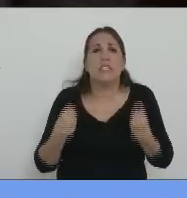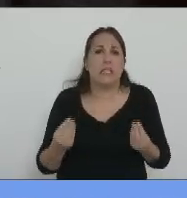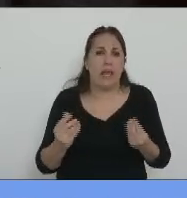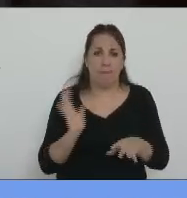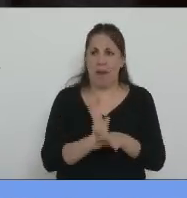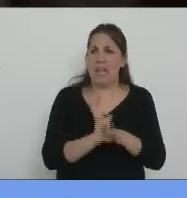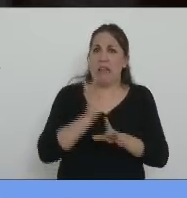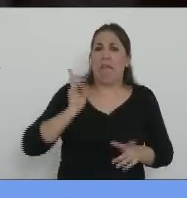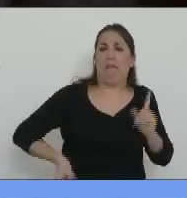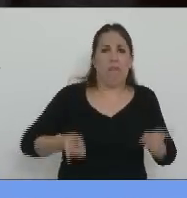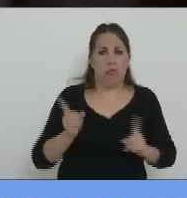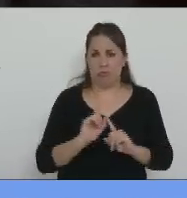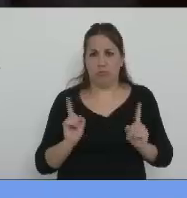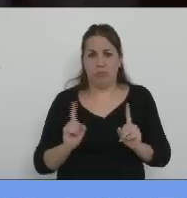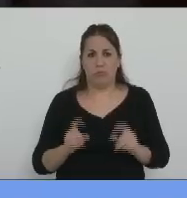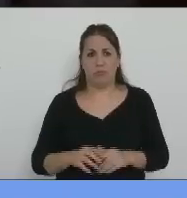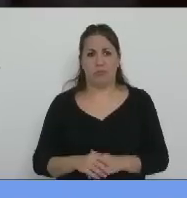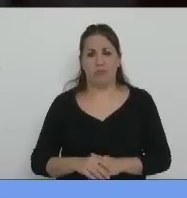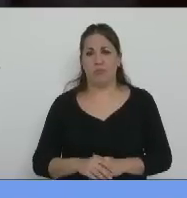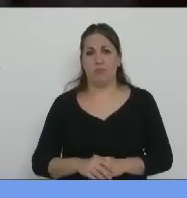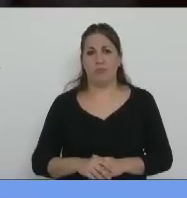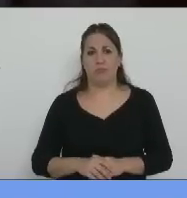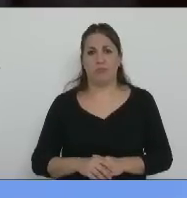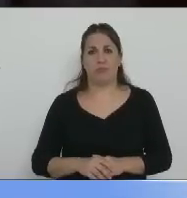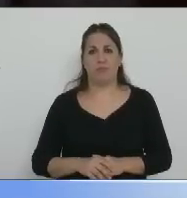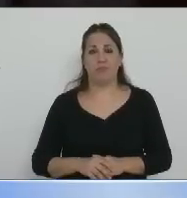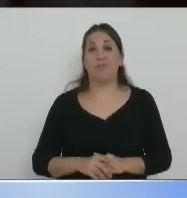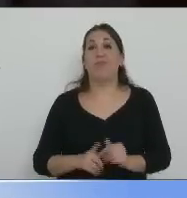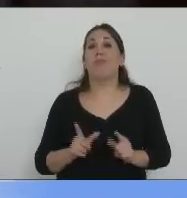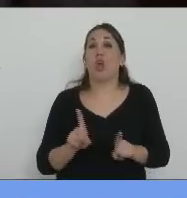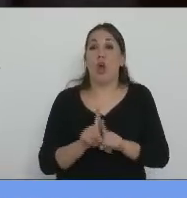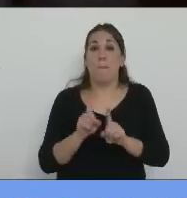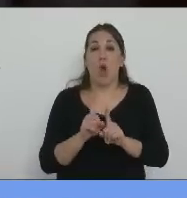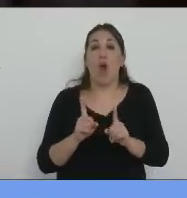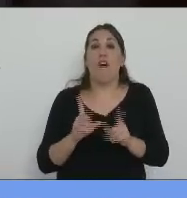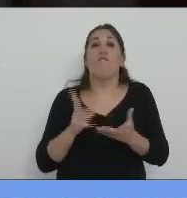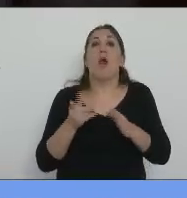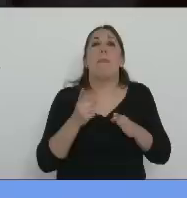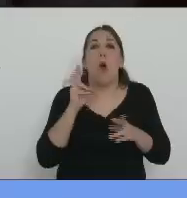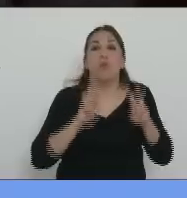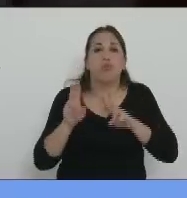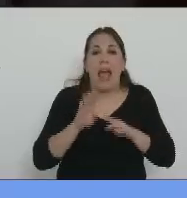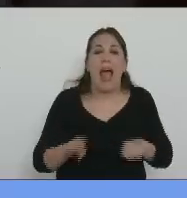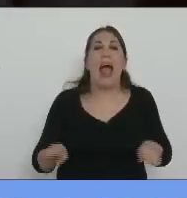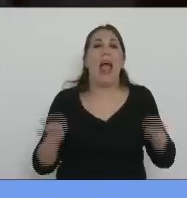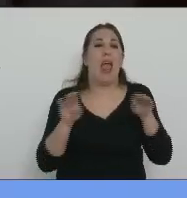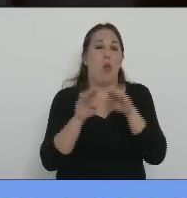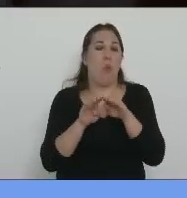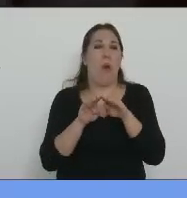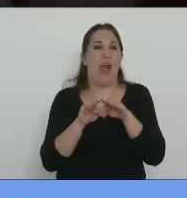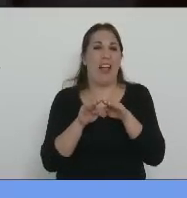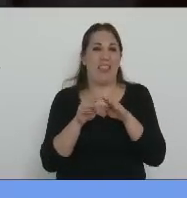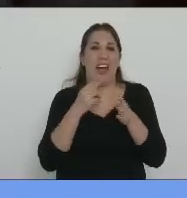mire no hay más equidad fiscal que esto precisamente que esta herramienta